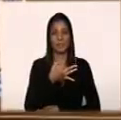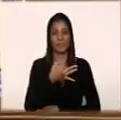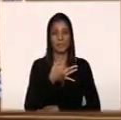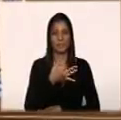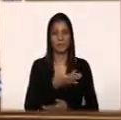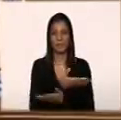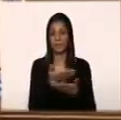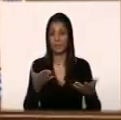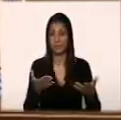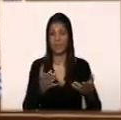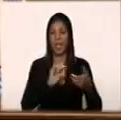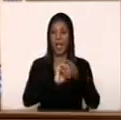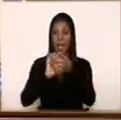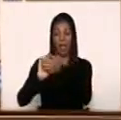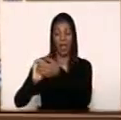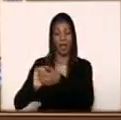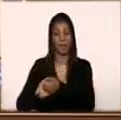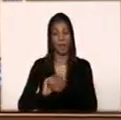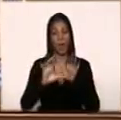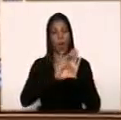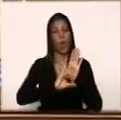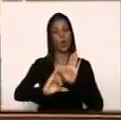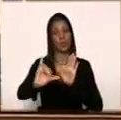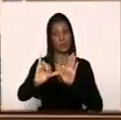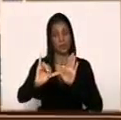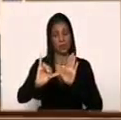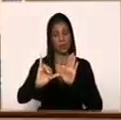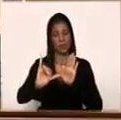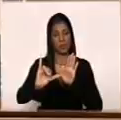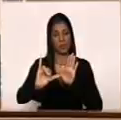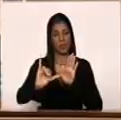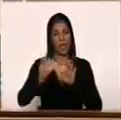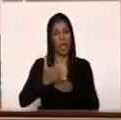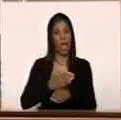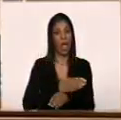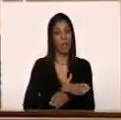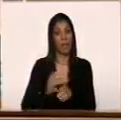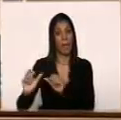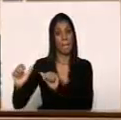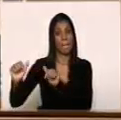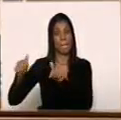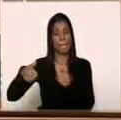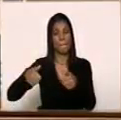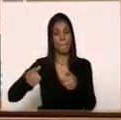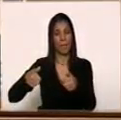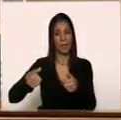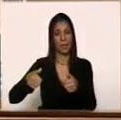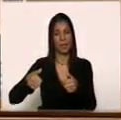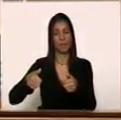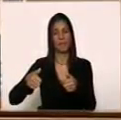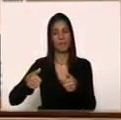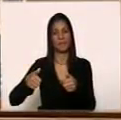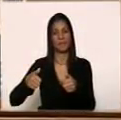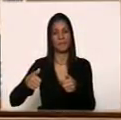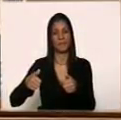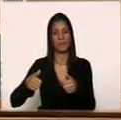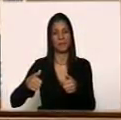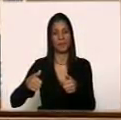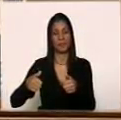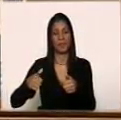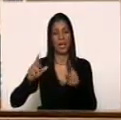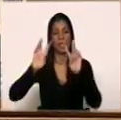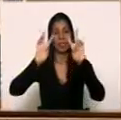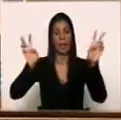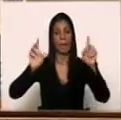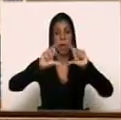compañeras constituyentes y compañeros constituyentes. Yo, antes de dar inicio al orden del